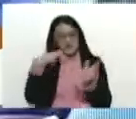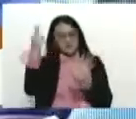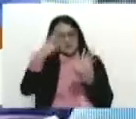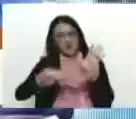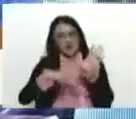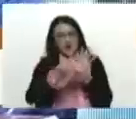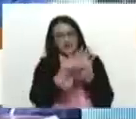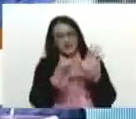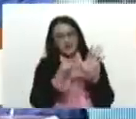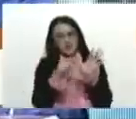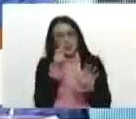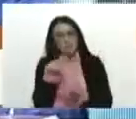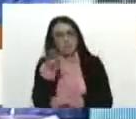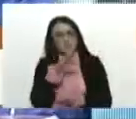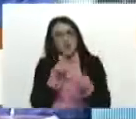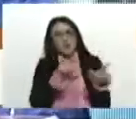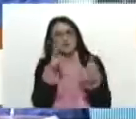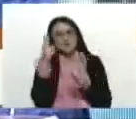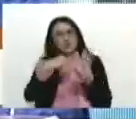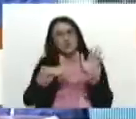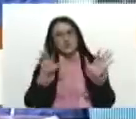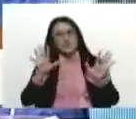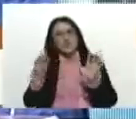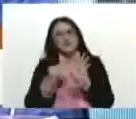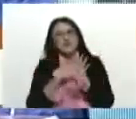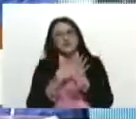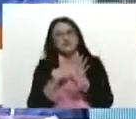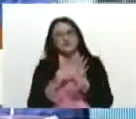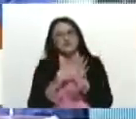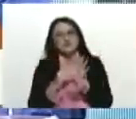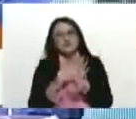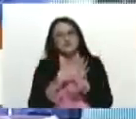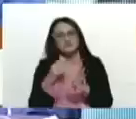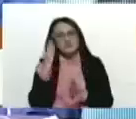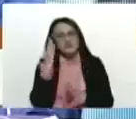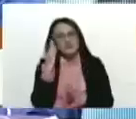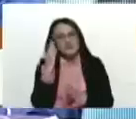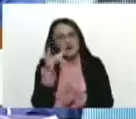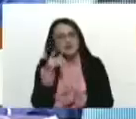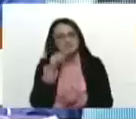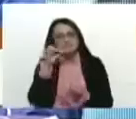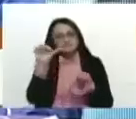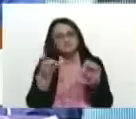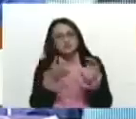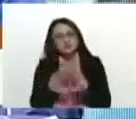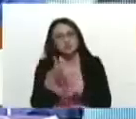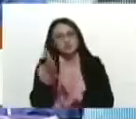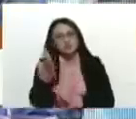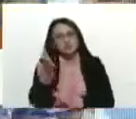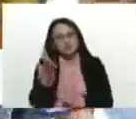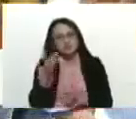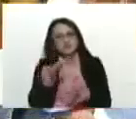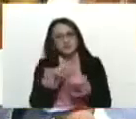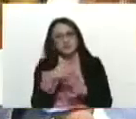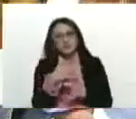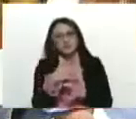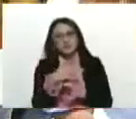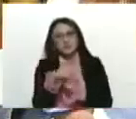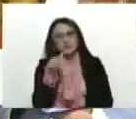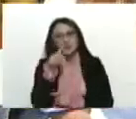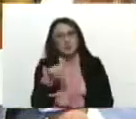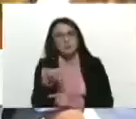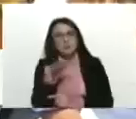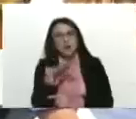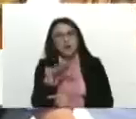un artículo ya el pueblo lo había leído diez veces sabía de lo que le estaban hablando y el pueblo